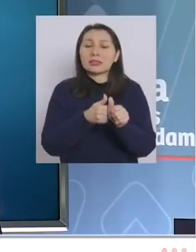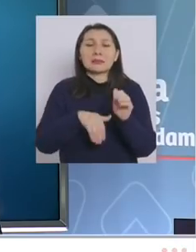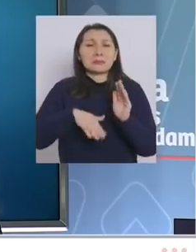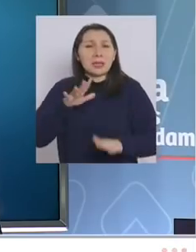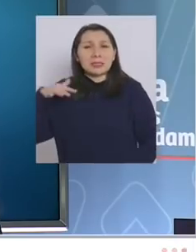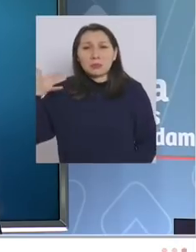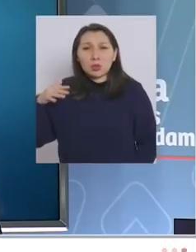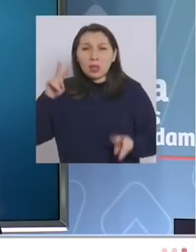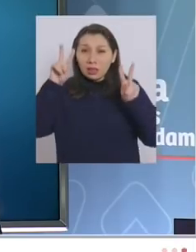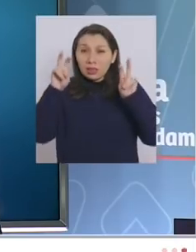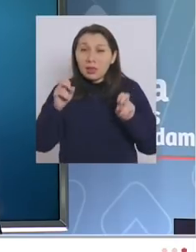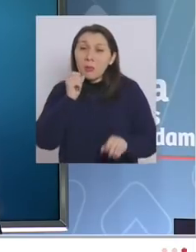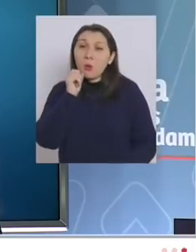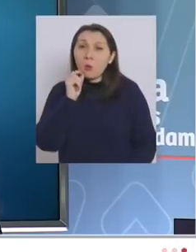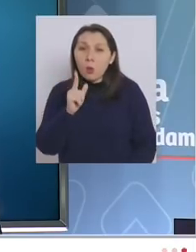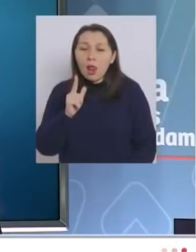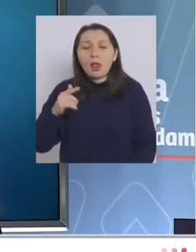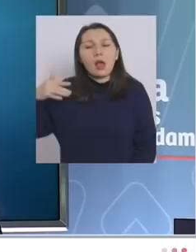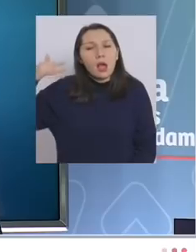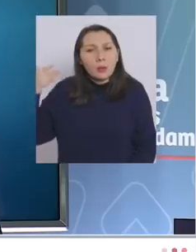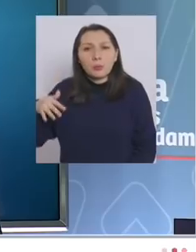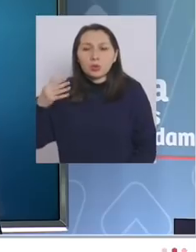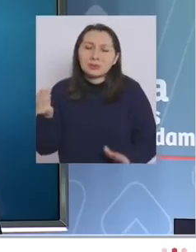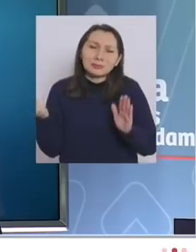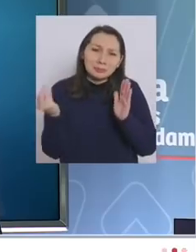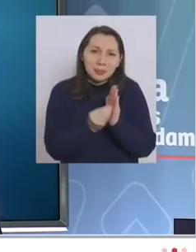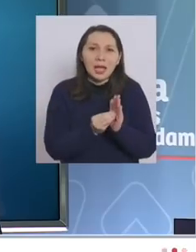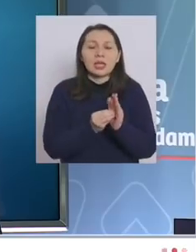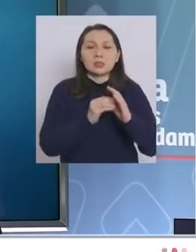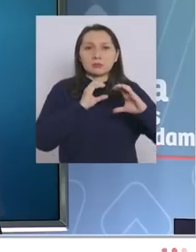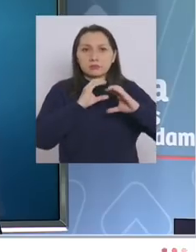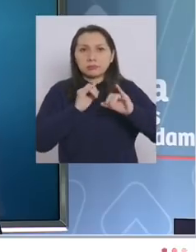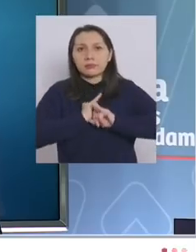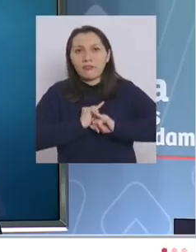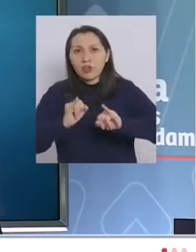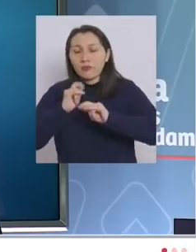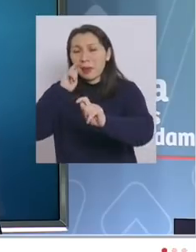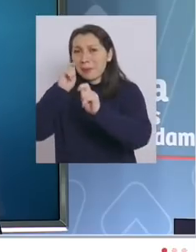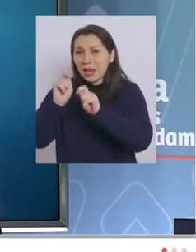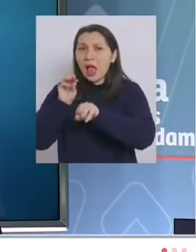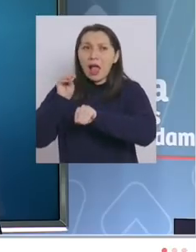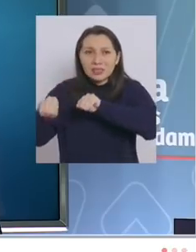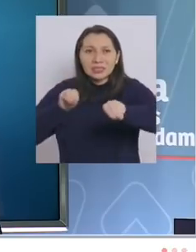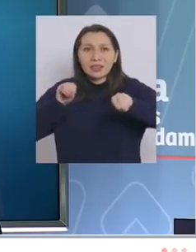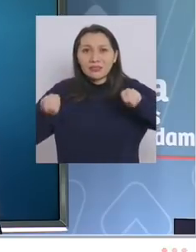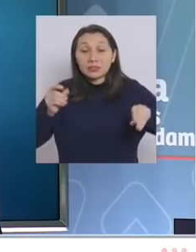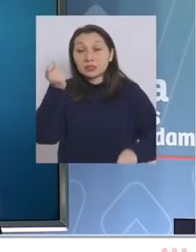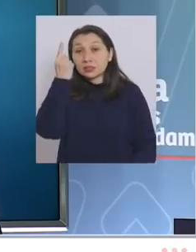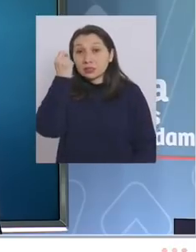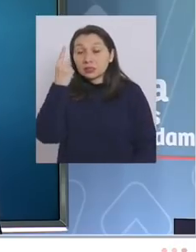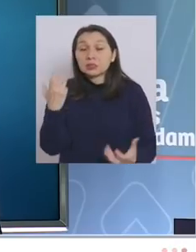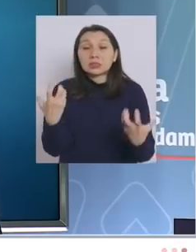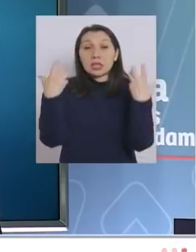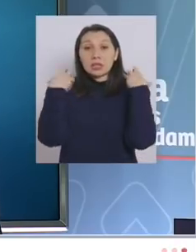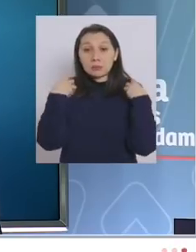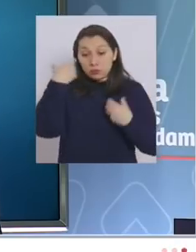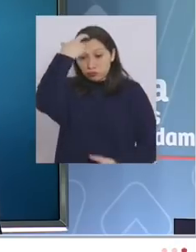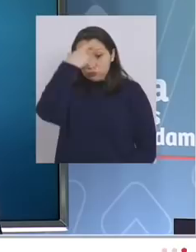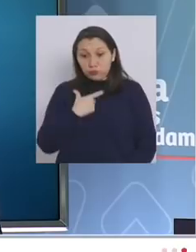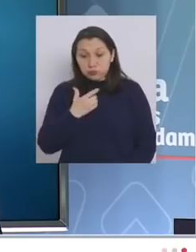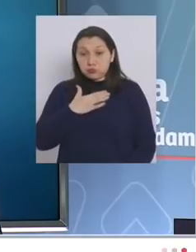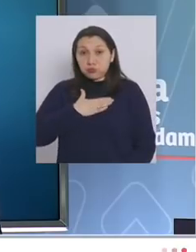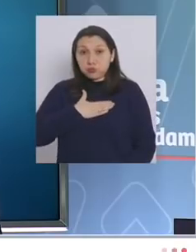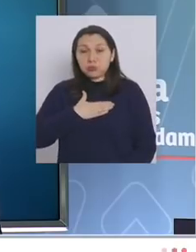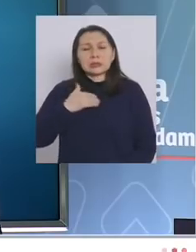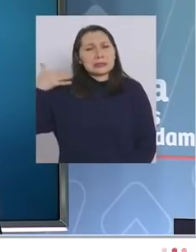más relevantes es la importancia de fortalecer la comunicación de riesgo y entender que la responsabilidad individual es